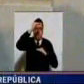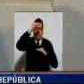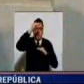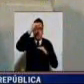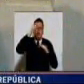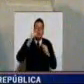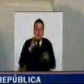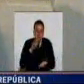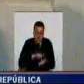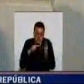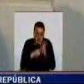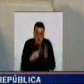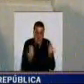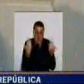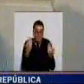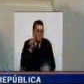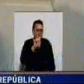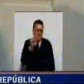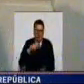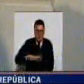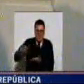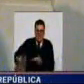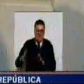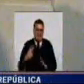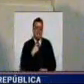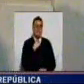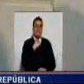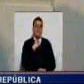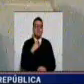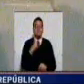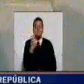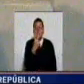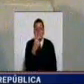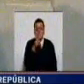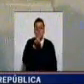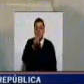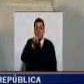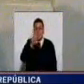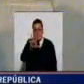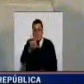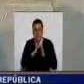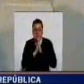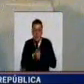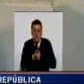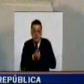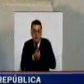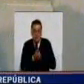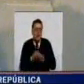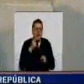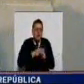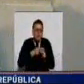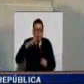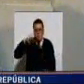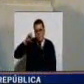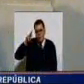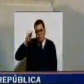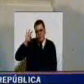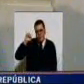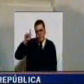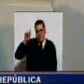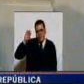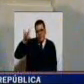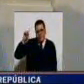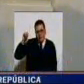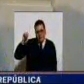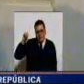Colbún. Viernes 25 de diciembre, portafolio. Portafolio en internet. Colbún se